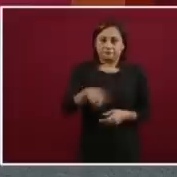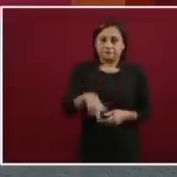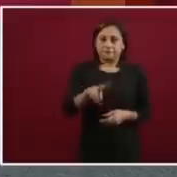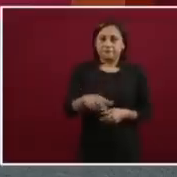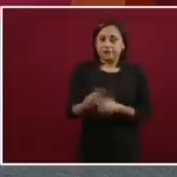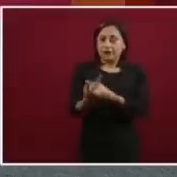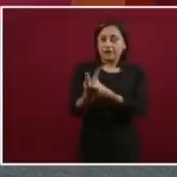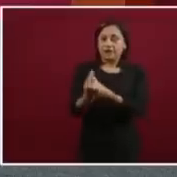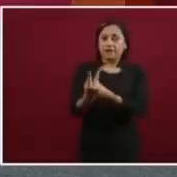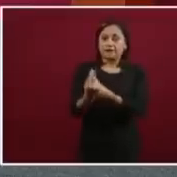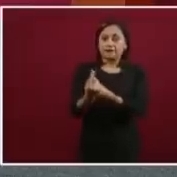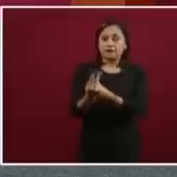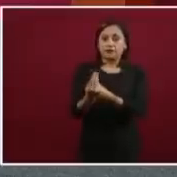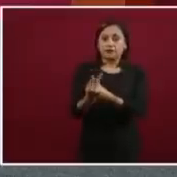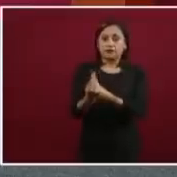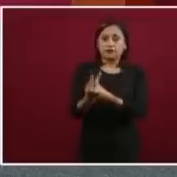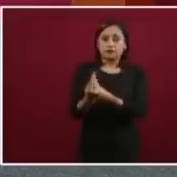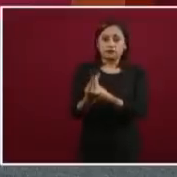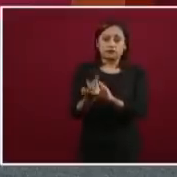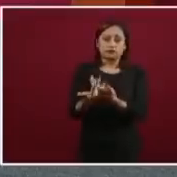y va a destinar